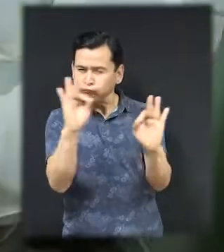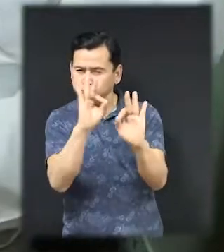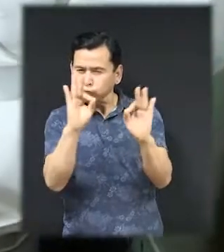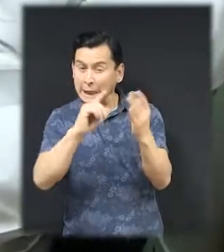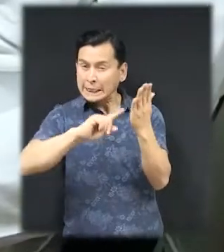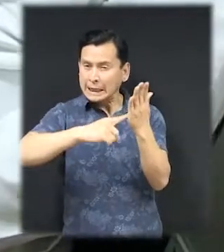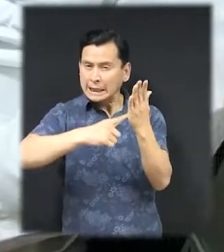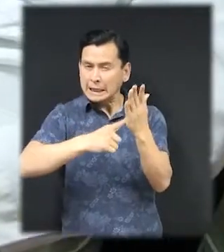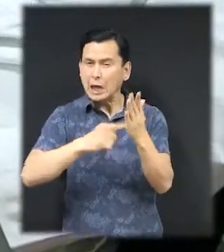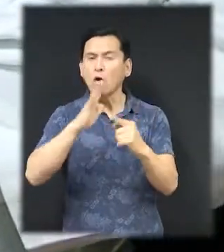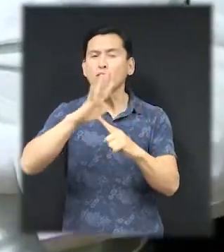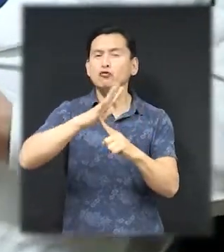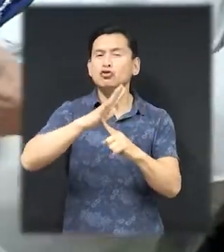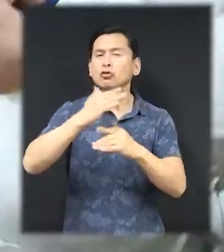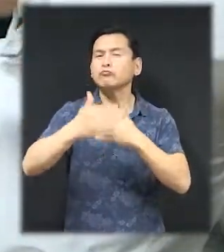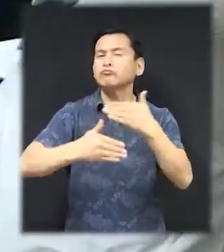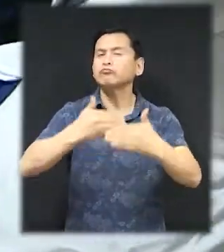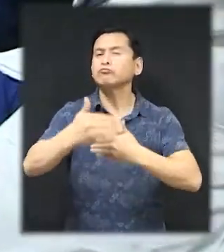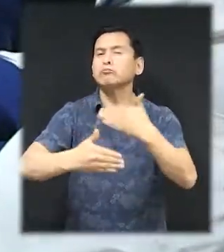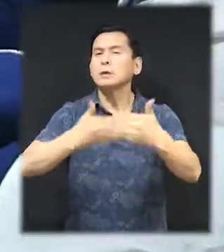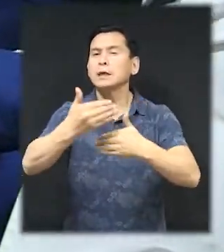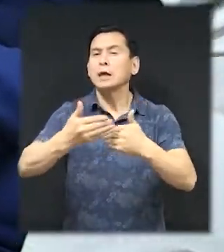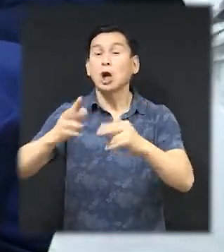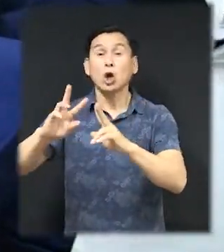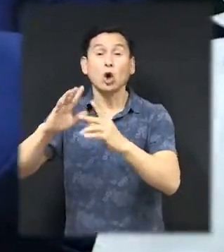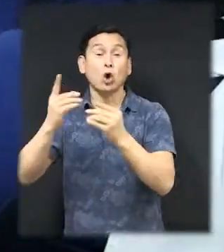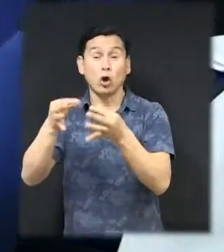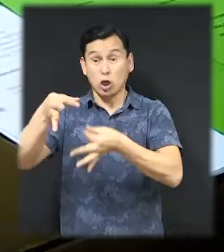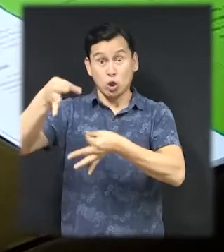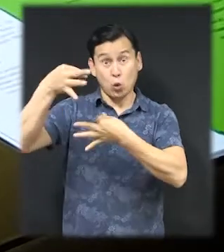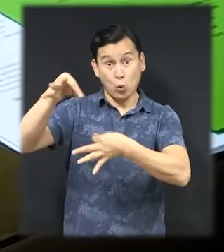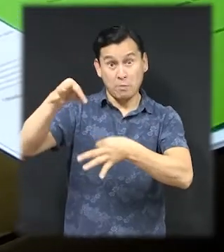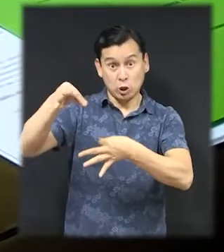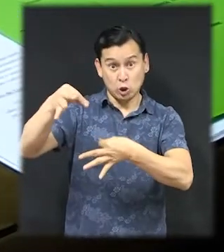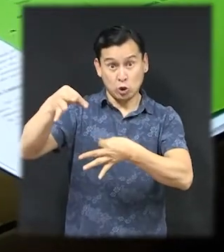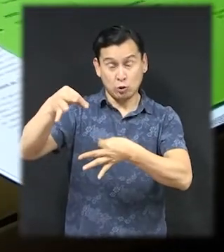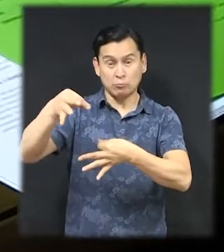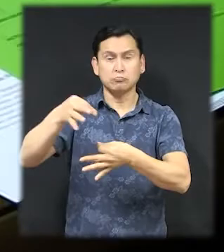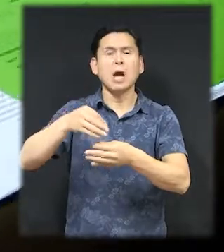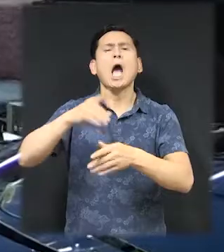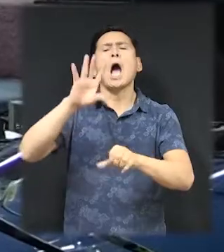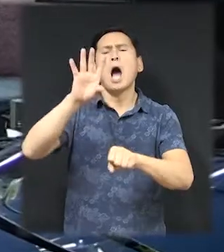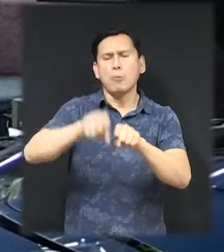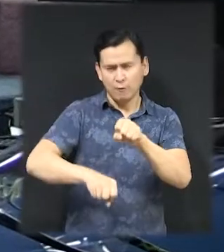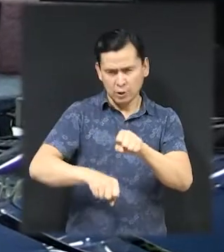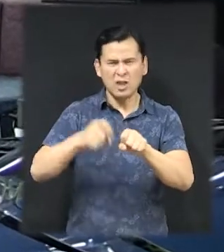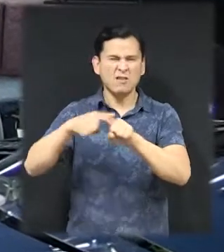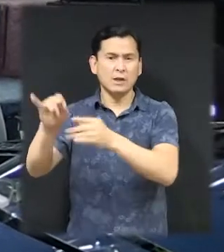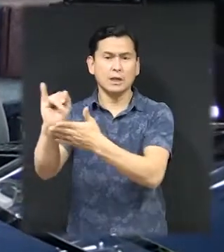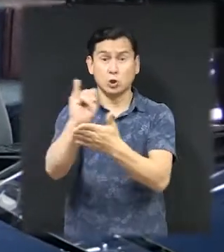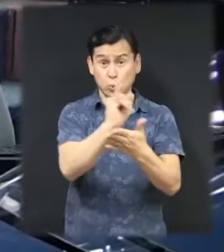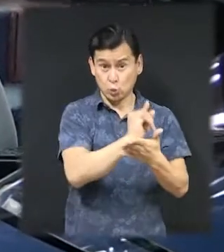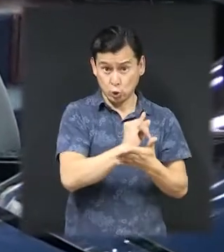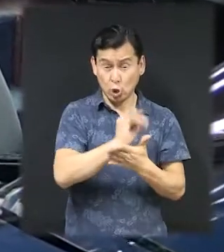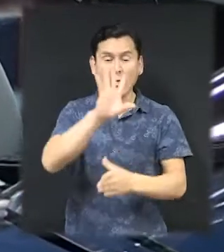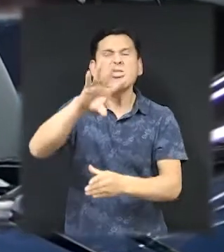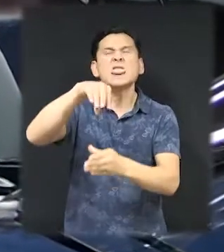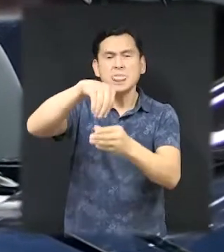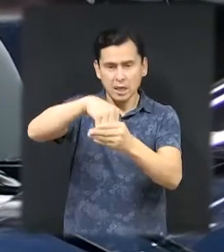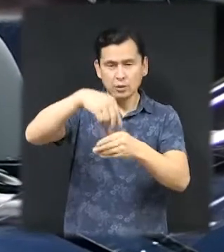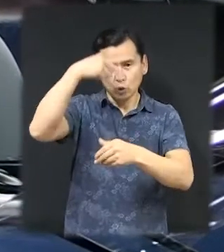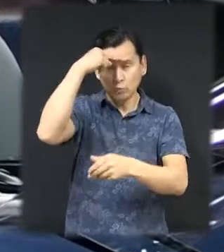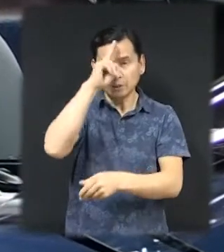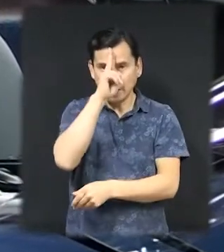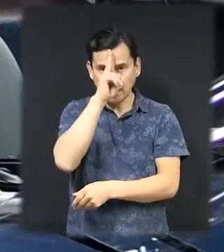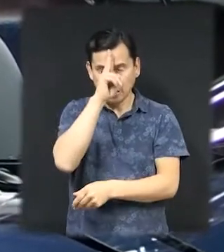y orientaciones técnicas de funcionamiento formalmente construidas a través de documentos, sancionados por distintas